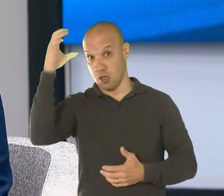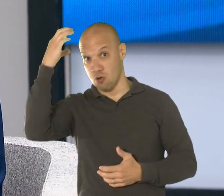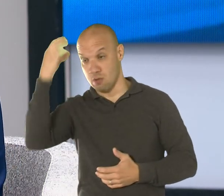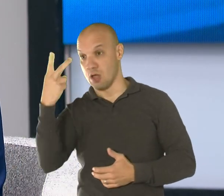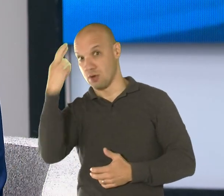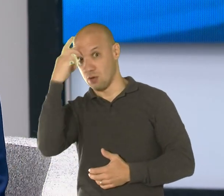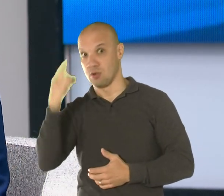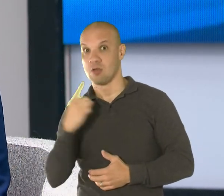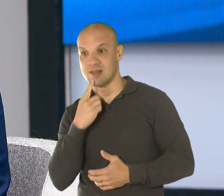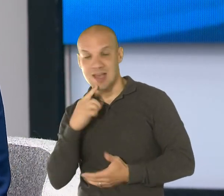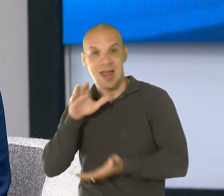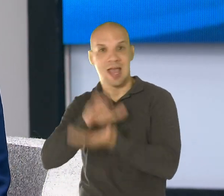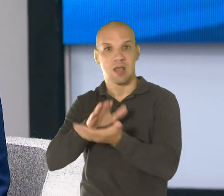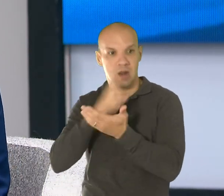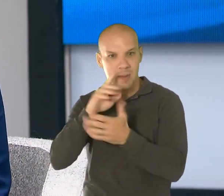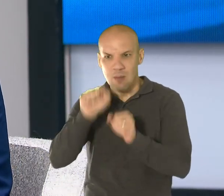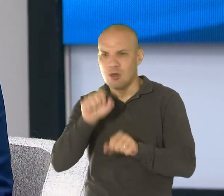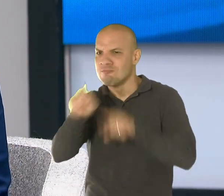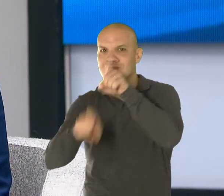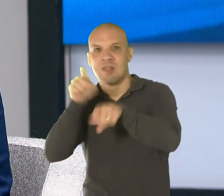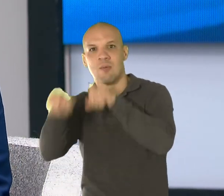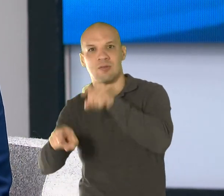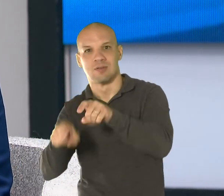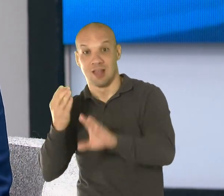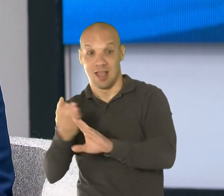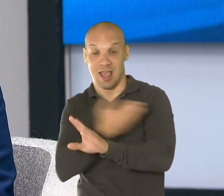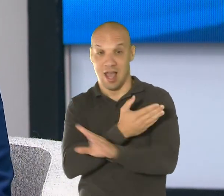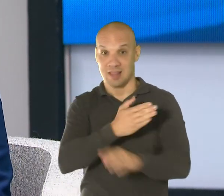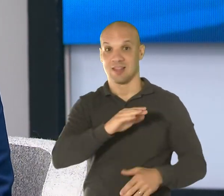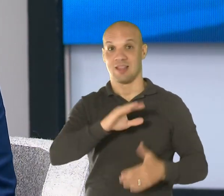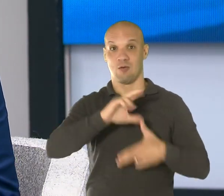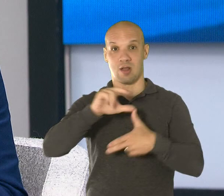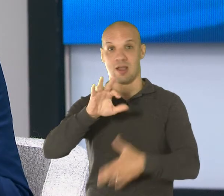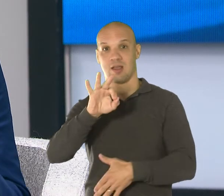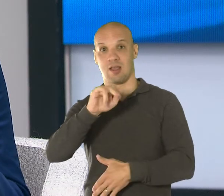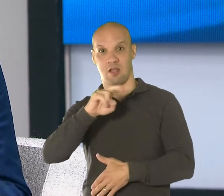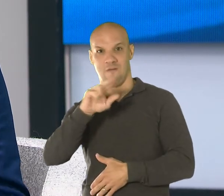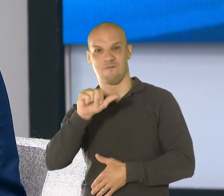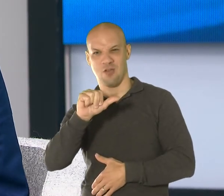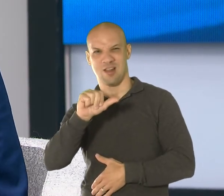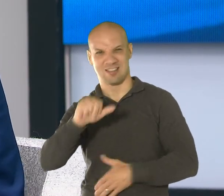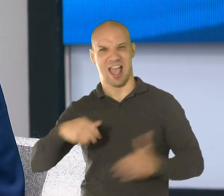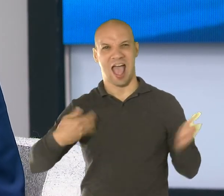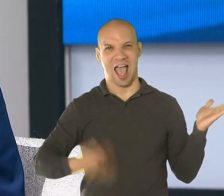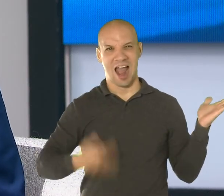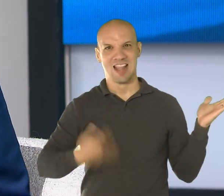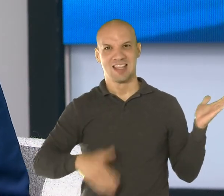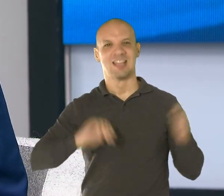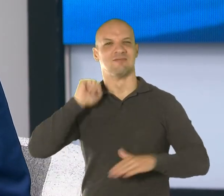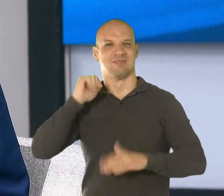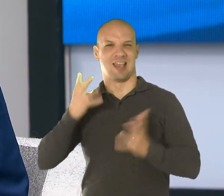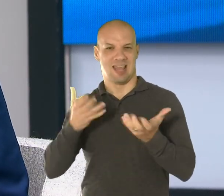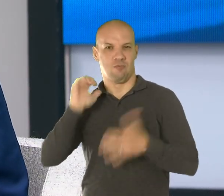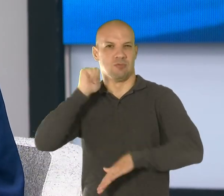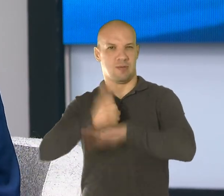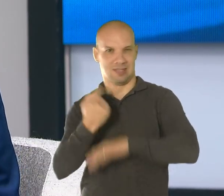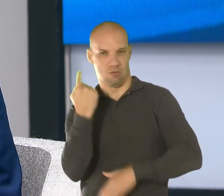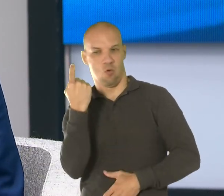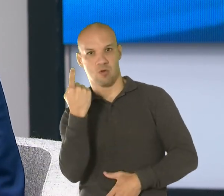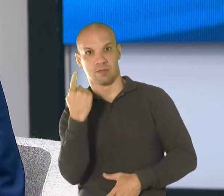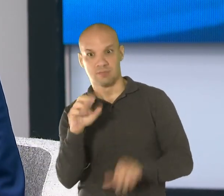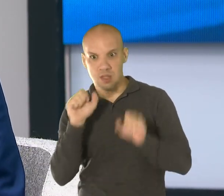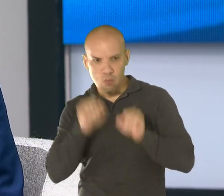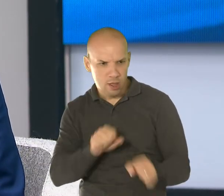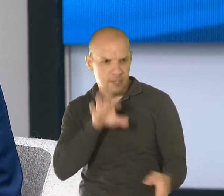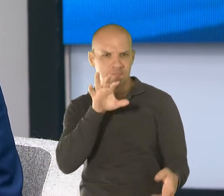Dominicana, y antes de Fiona, del huracán, íbamos a comenzar 1 en Argentina. Eso nos permitió hacer estas alianzas de investigación y